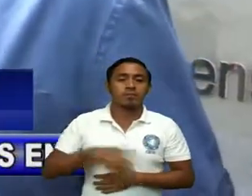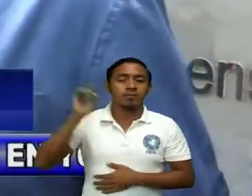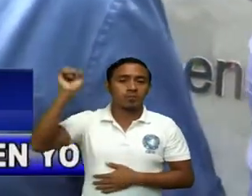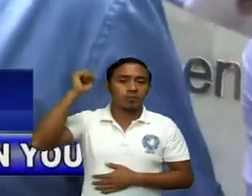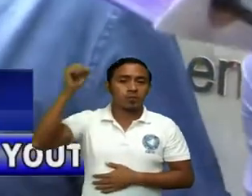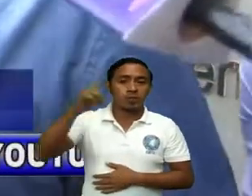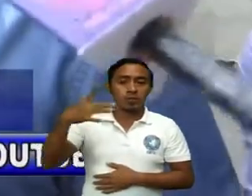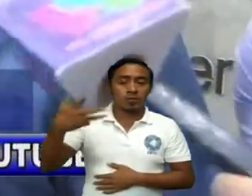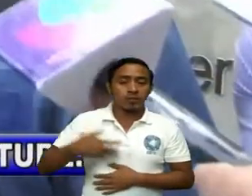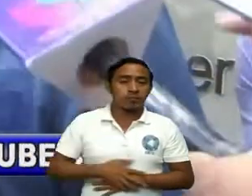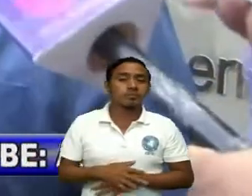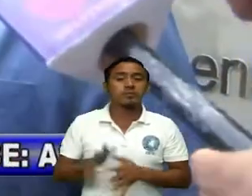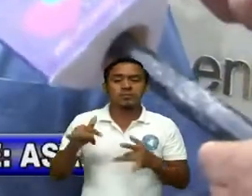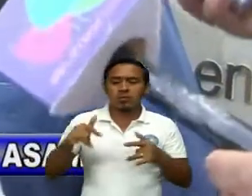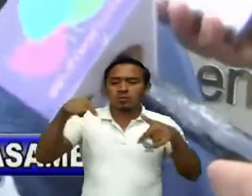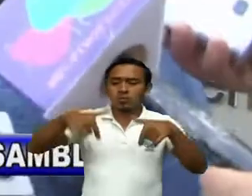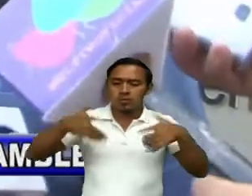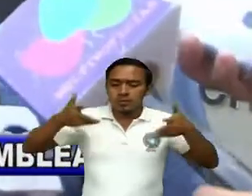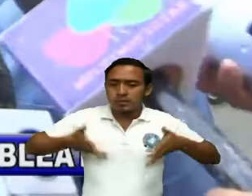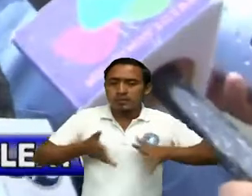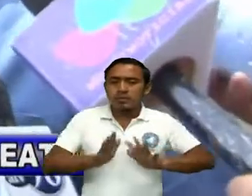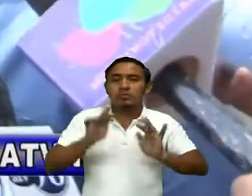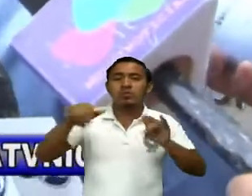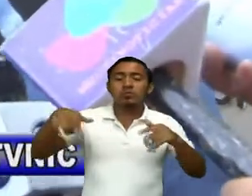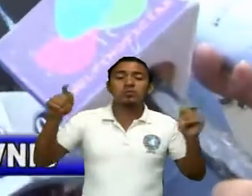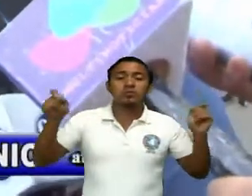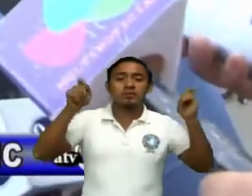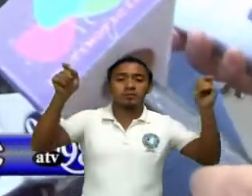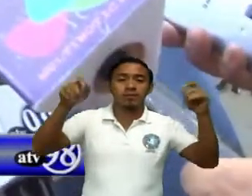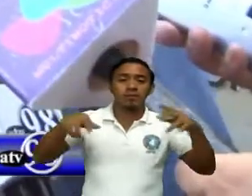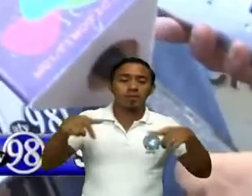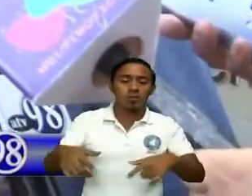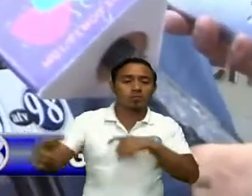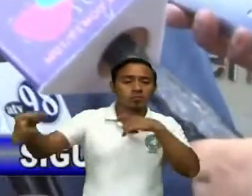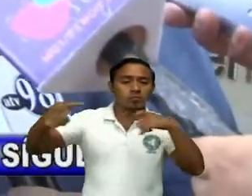Estamos de fiesta, hoy nacimos, hoy nos celebramos,